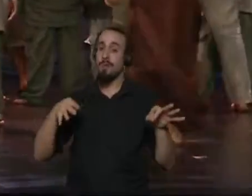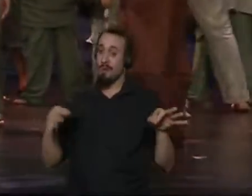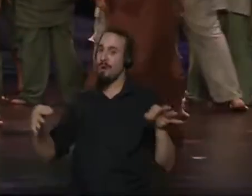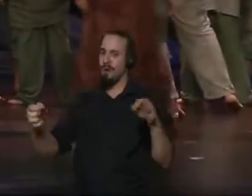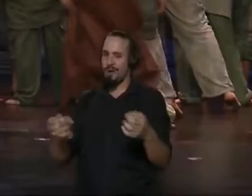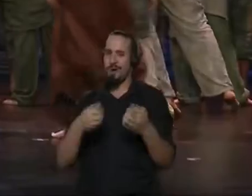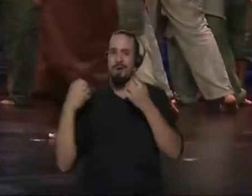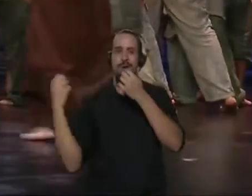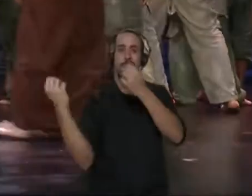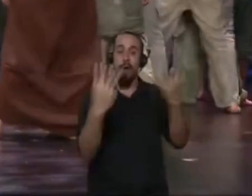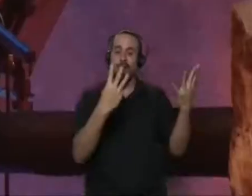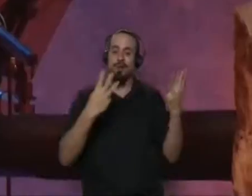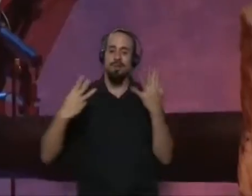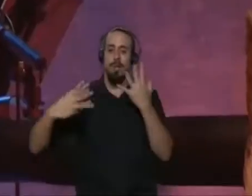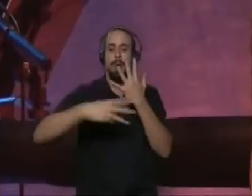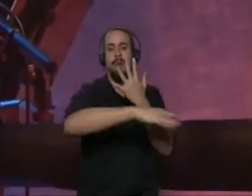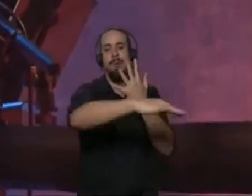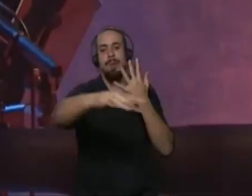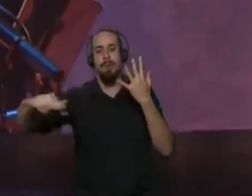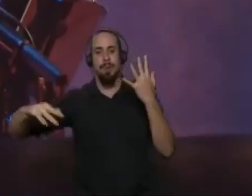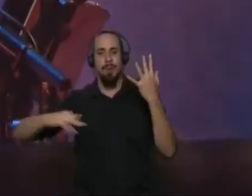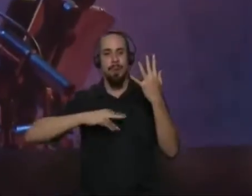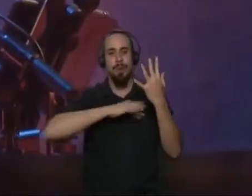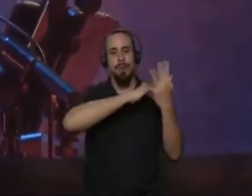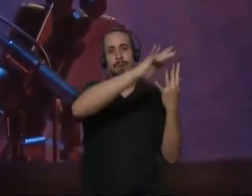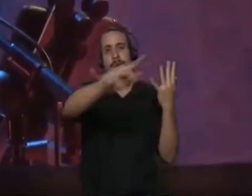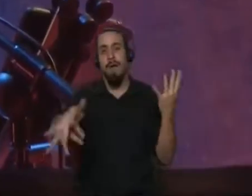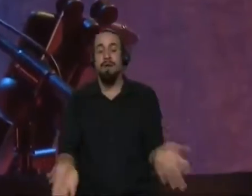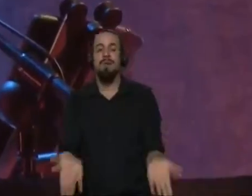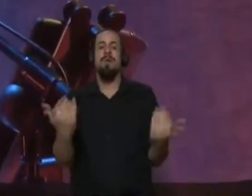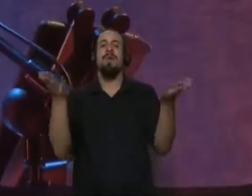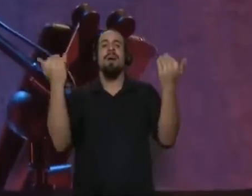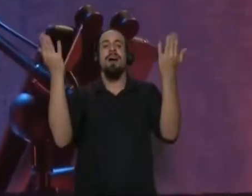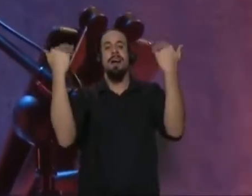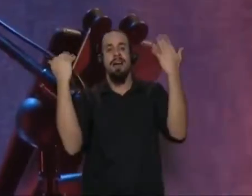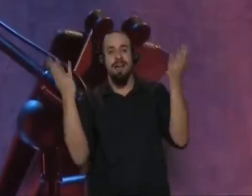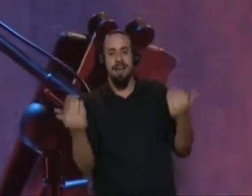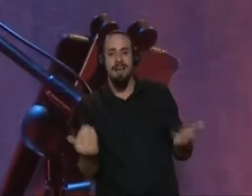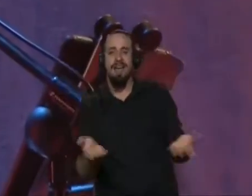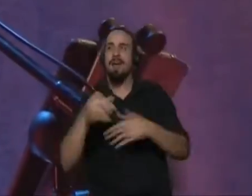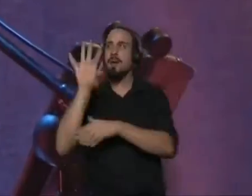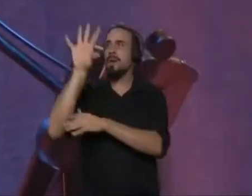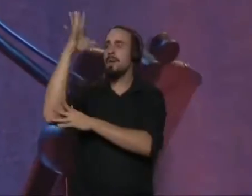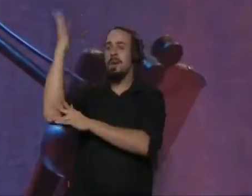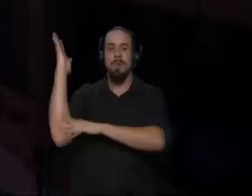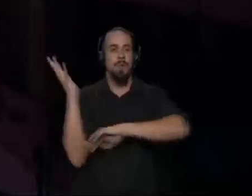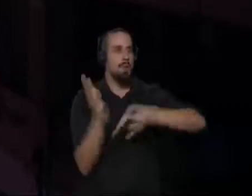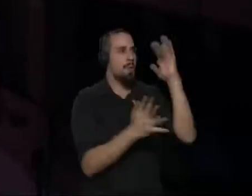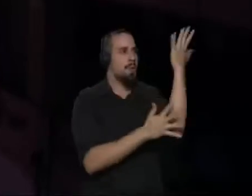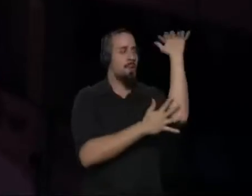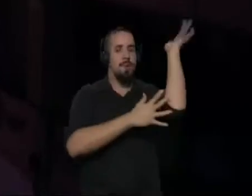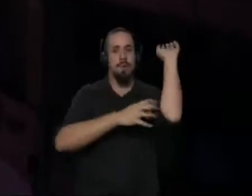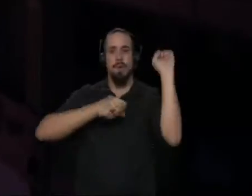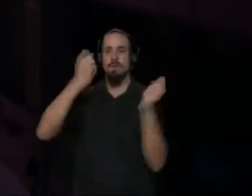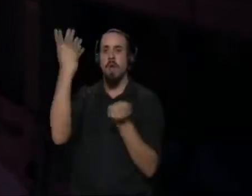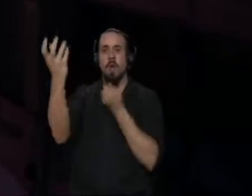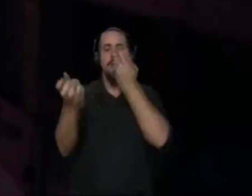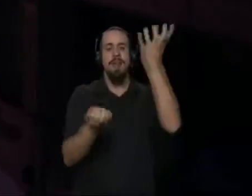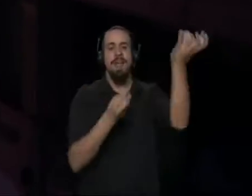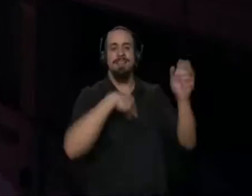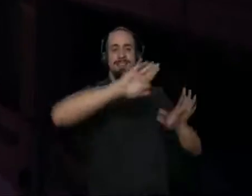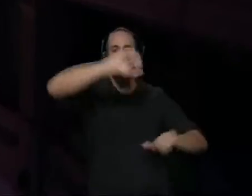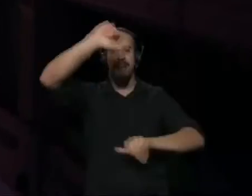el mar. Y arriba, ramas y flores, chacaras y